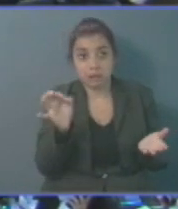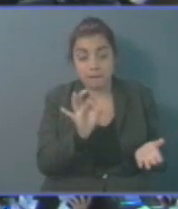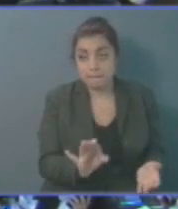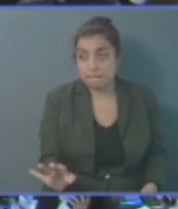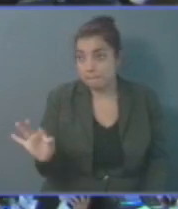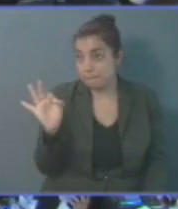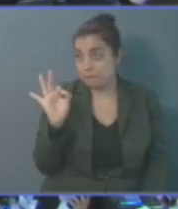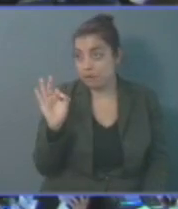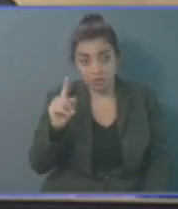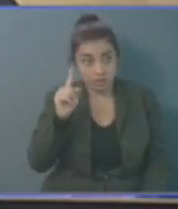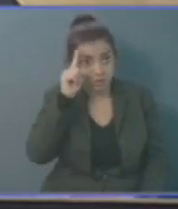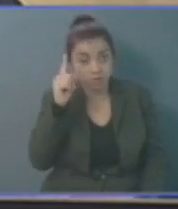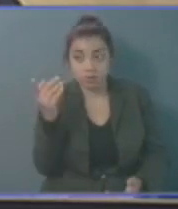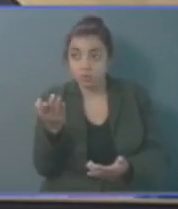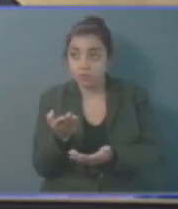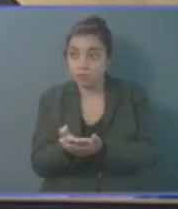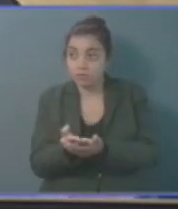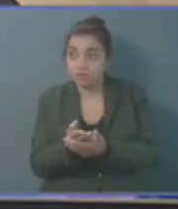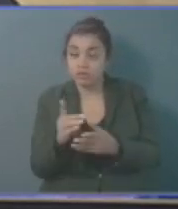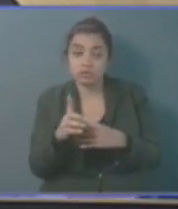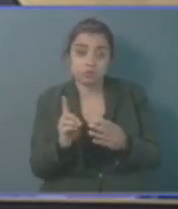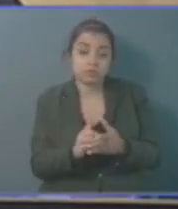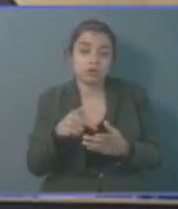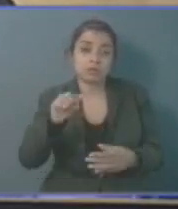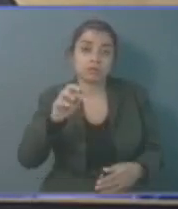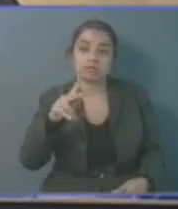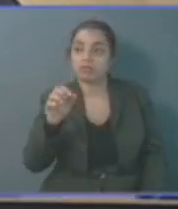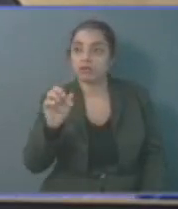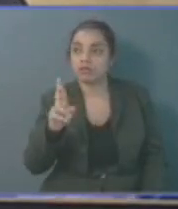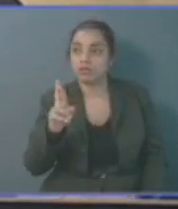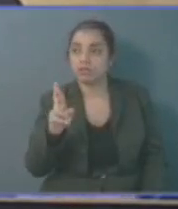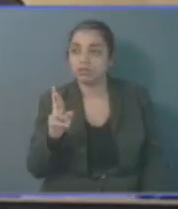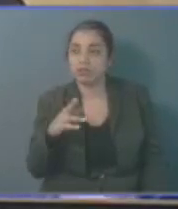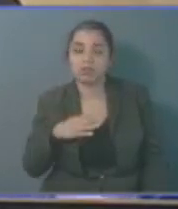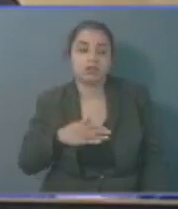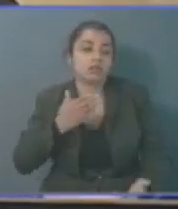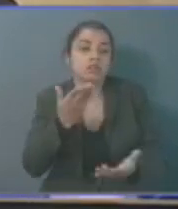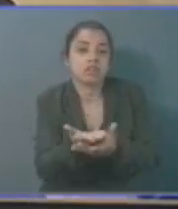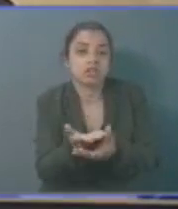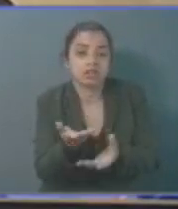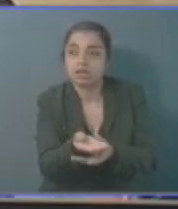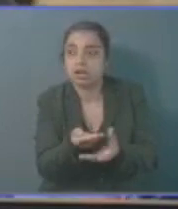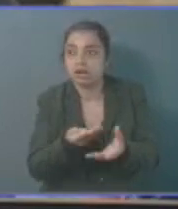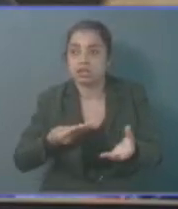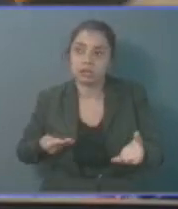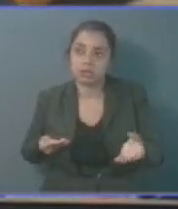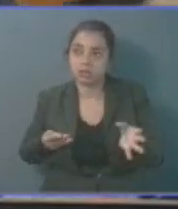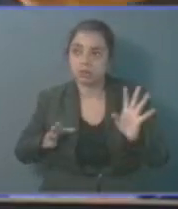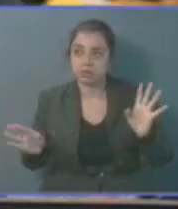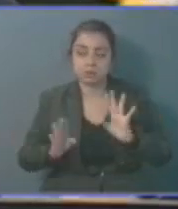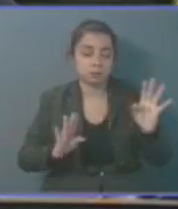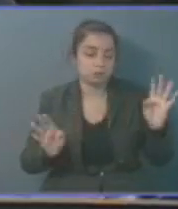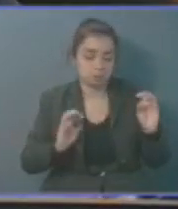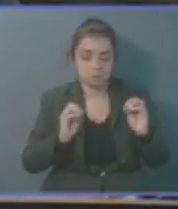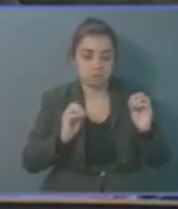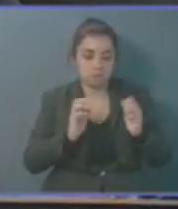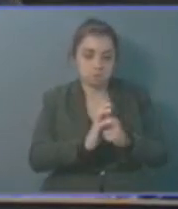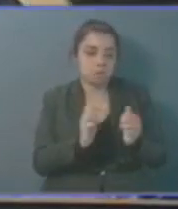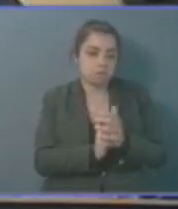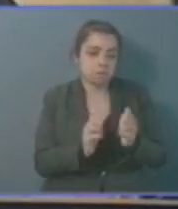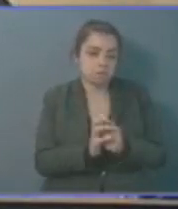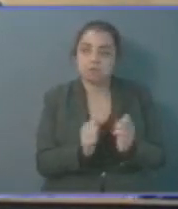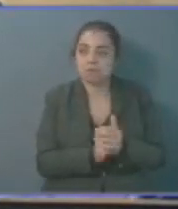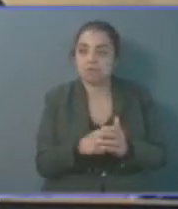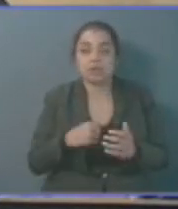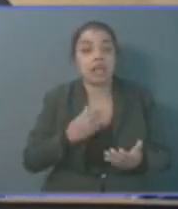la propuesta de mi colega Ricardo Velázquez Parker, pues yo también, sin mayor dificultad,